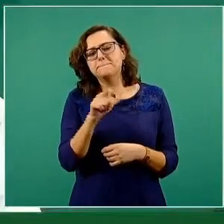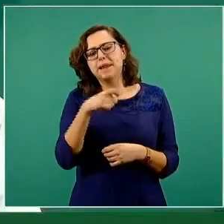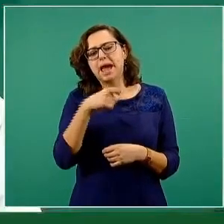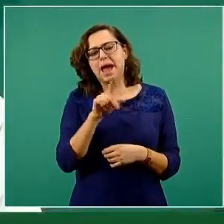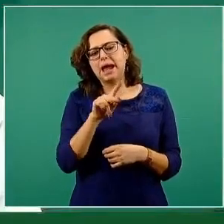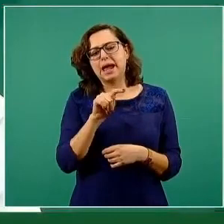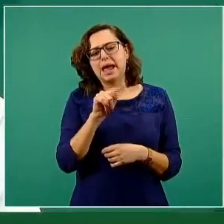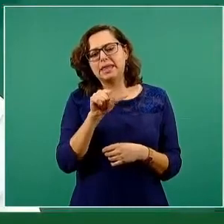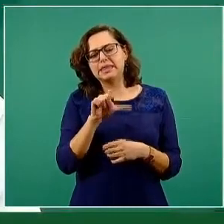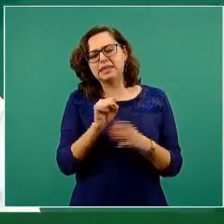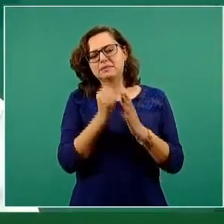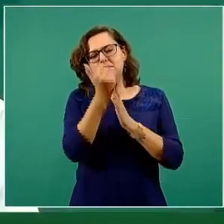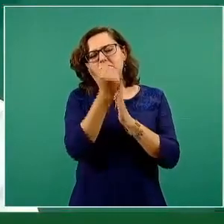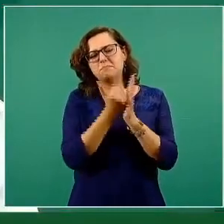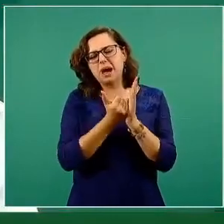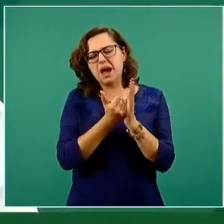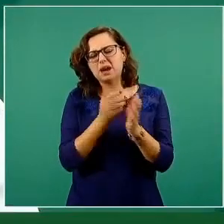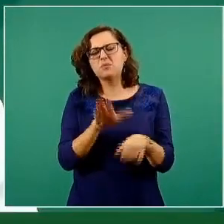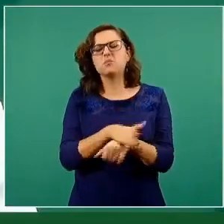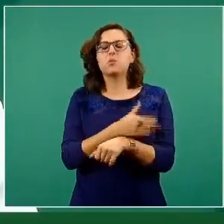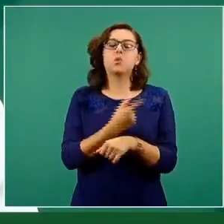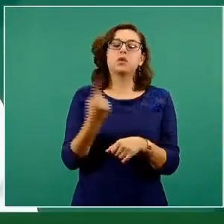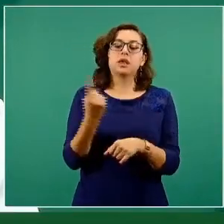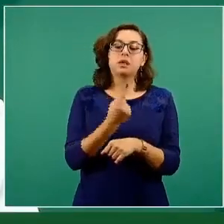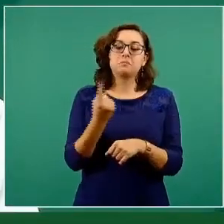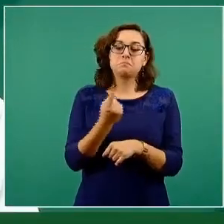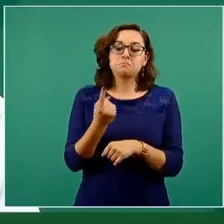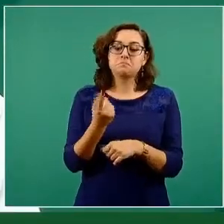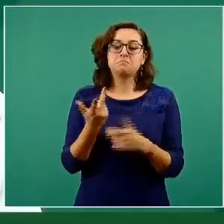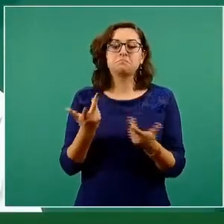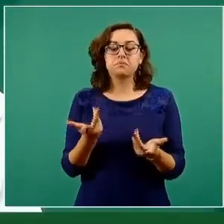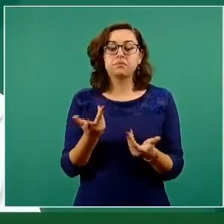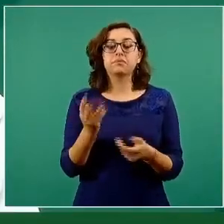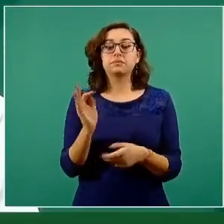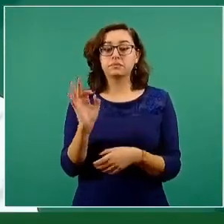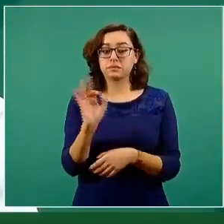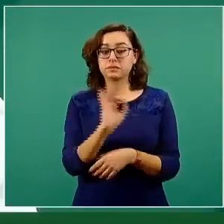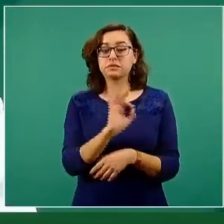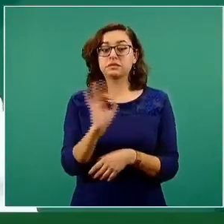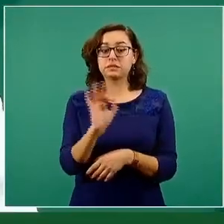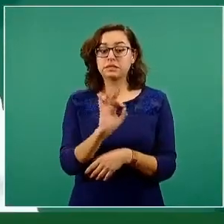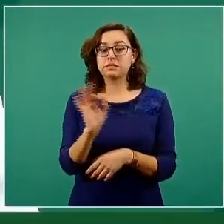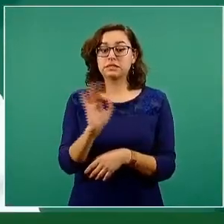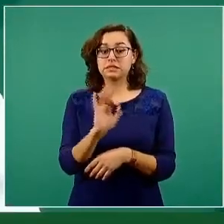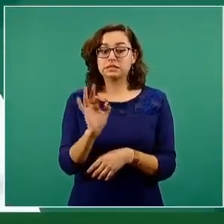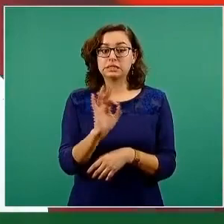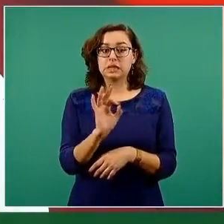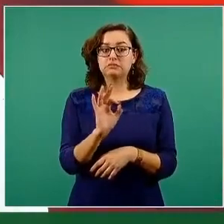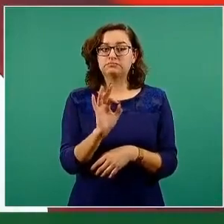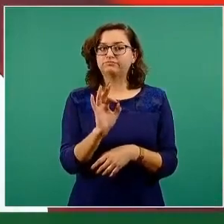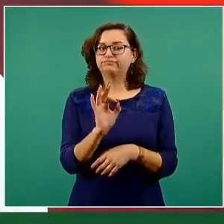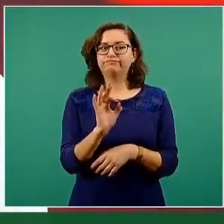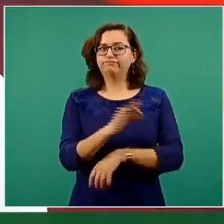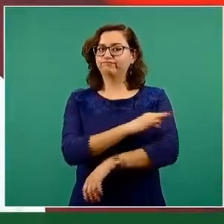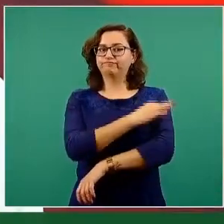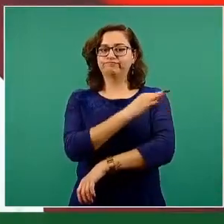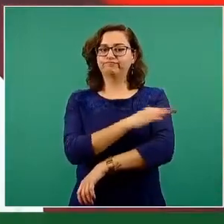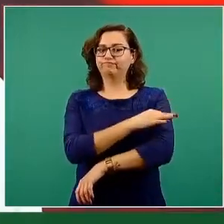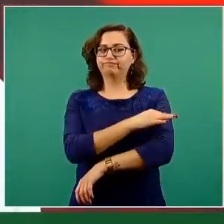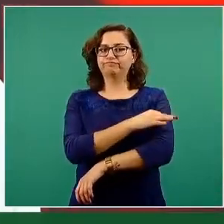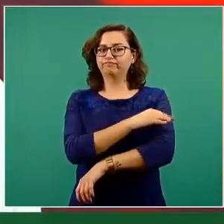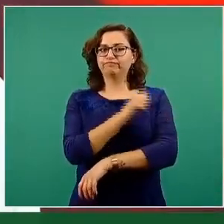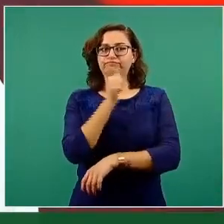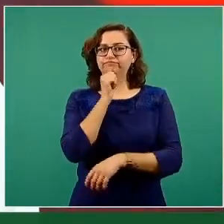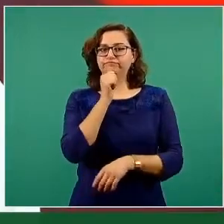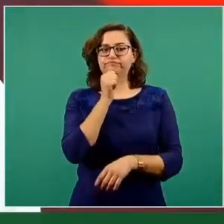bajas. Algunas, pocas, podrían ser razones suficientes para recomendarle diferir la vacunación